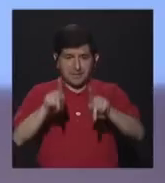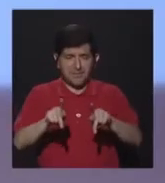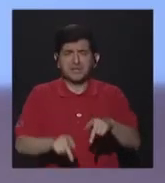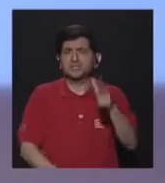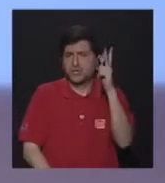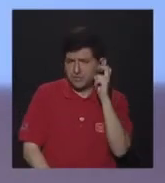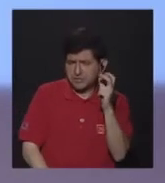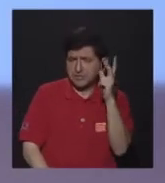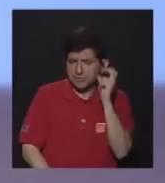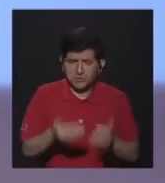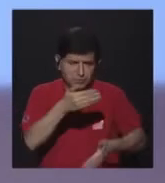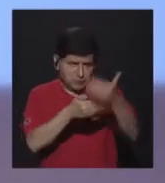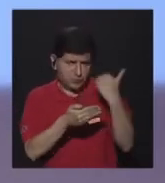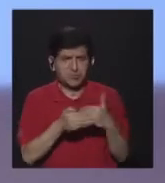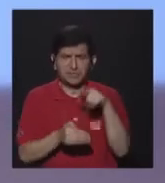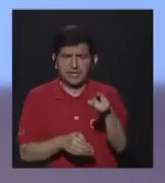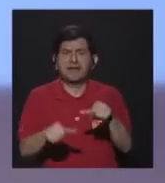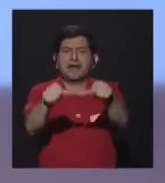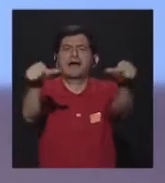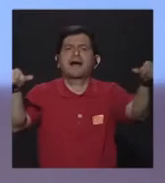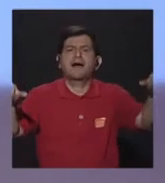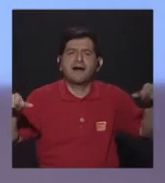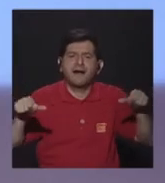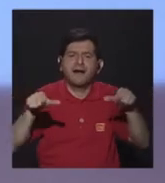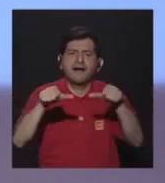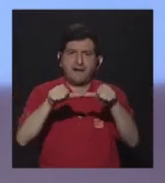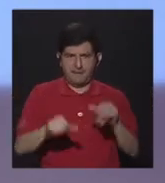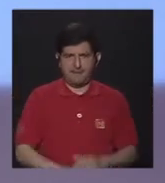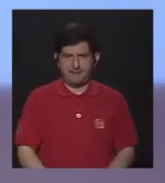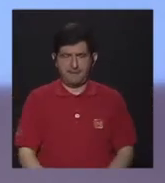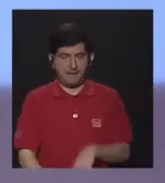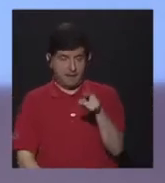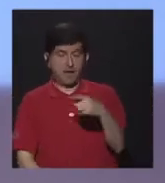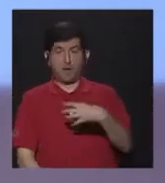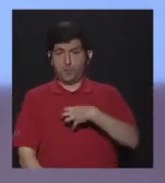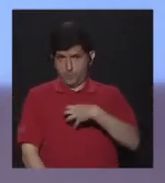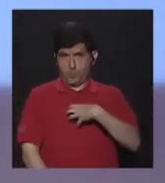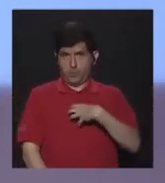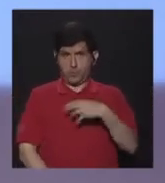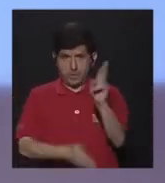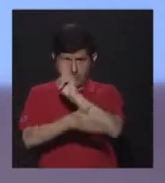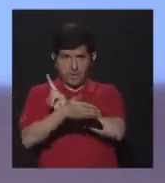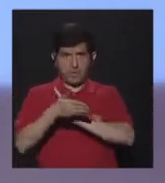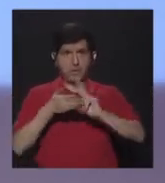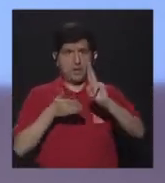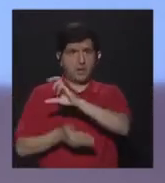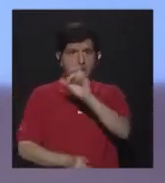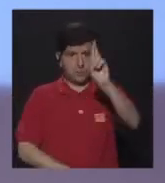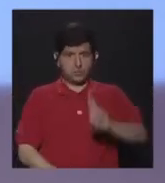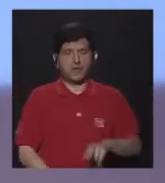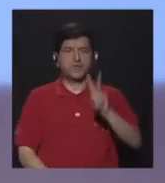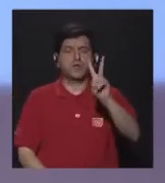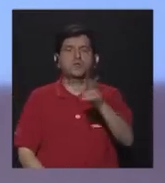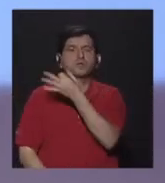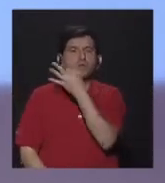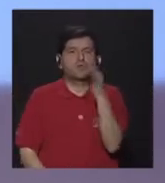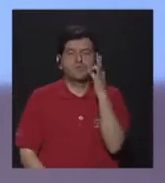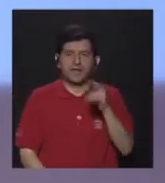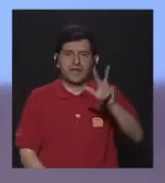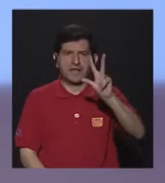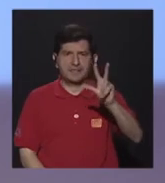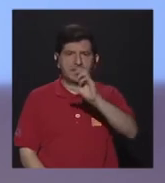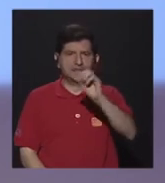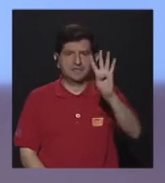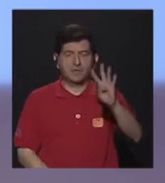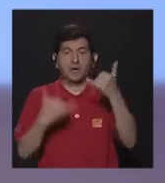es un sector una área que es propiedad de la universidad son dos fincas llamadas finca tres y cuatro